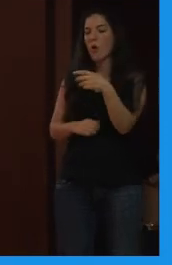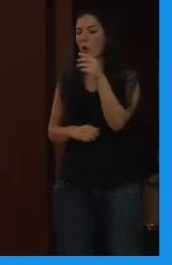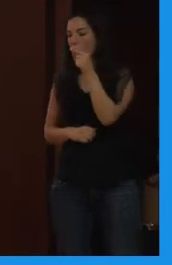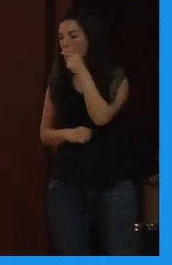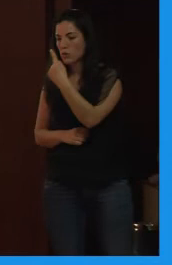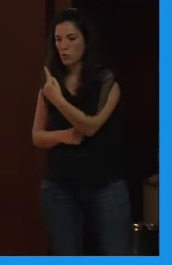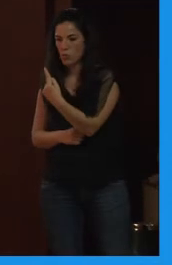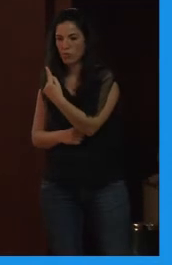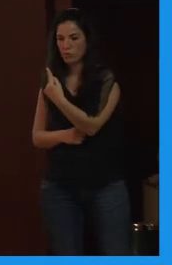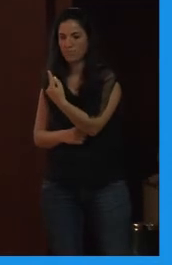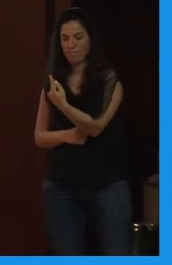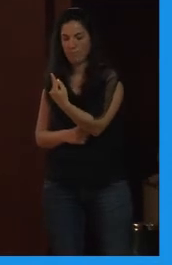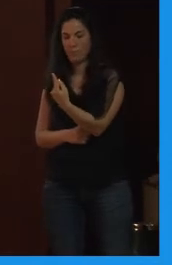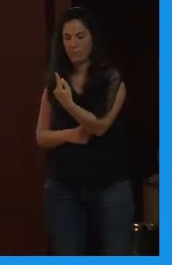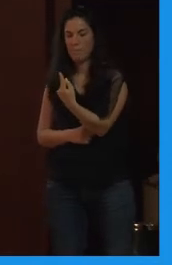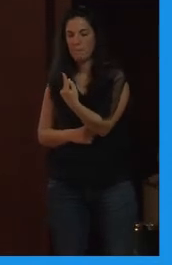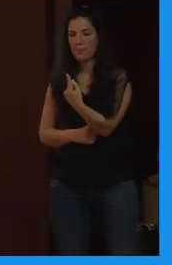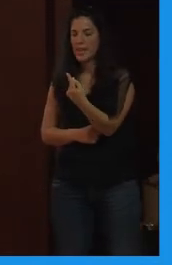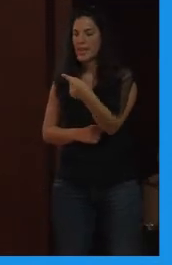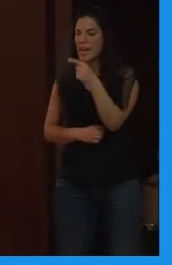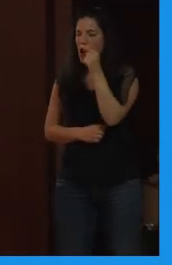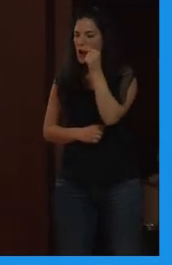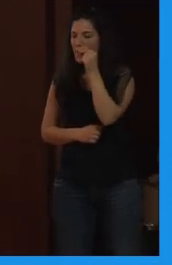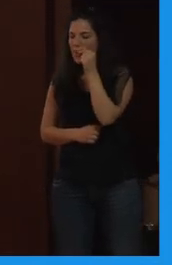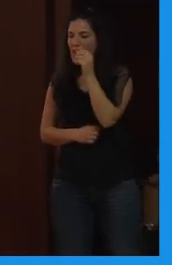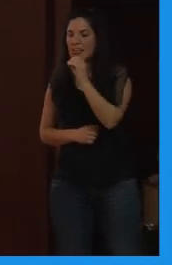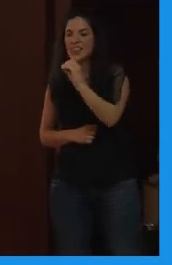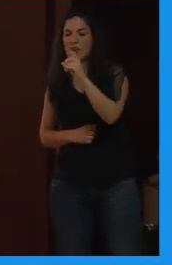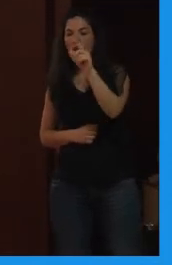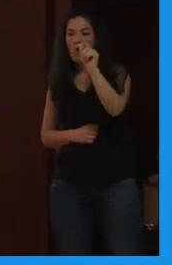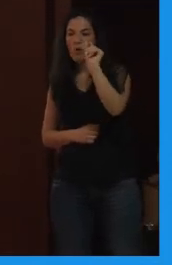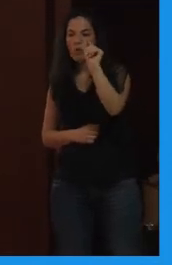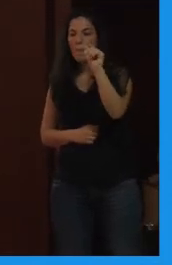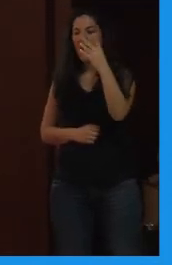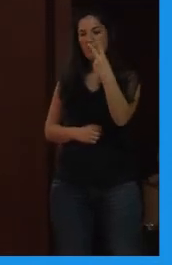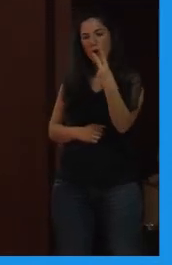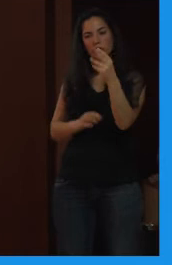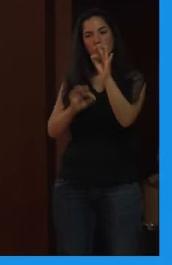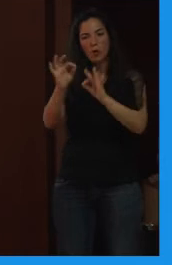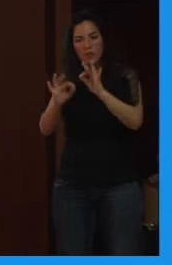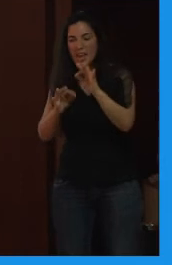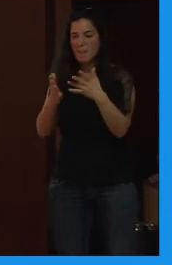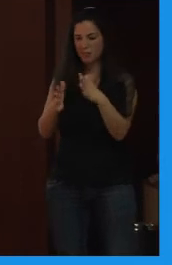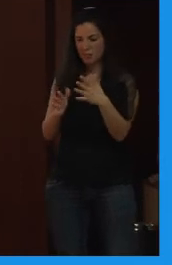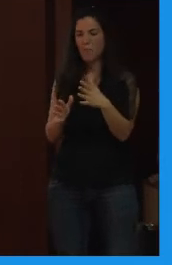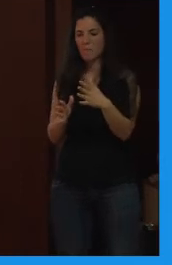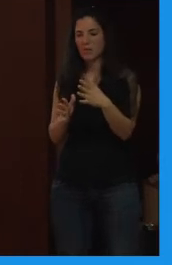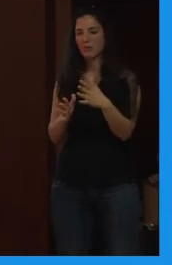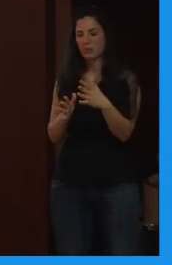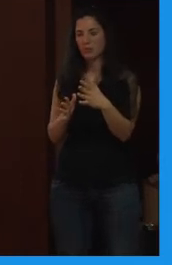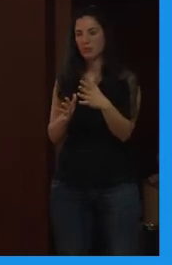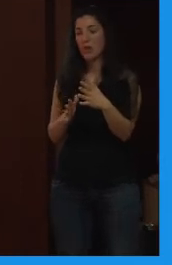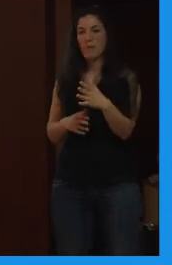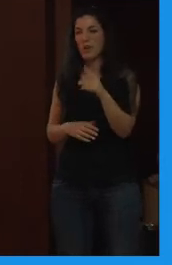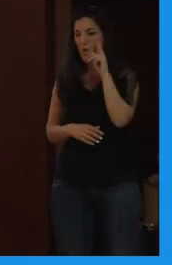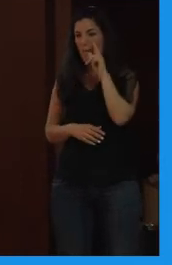el 6% de la población, en el varón 0,2%, 0,3%. De media 2%, pero como vemos aquí en la